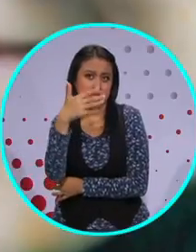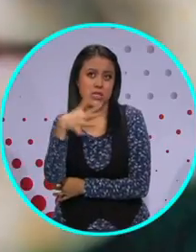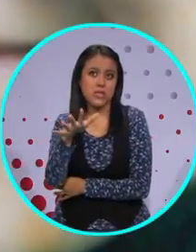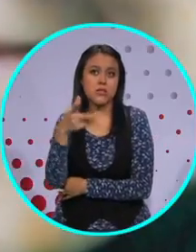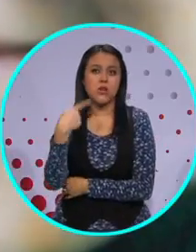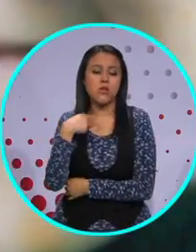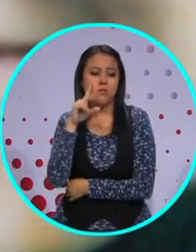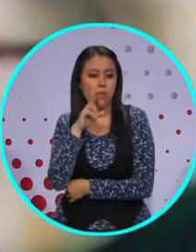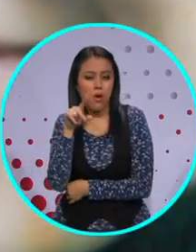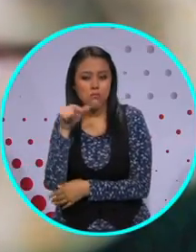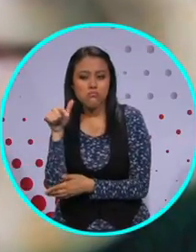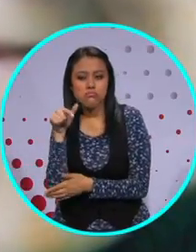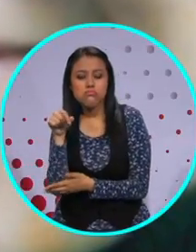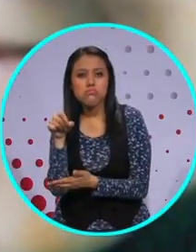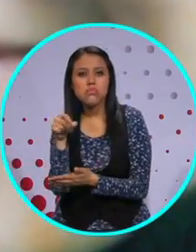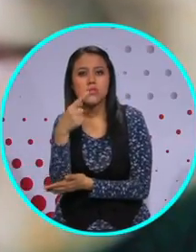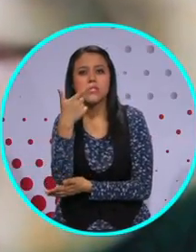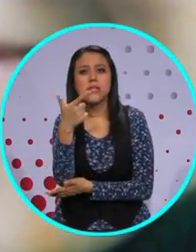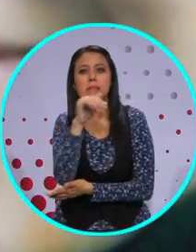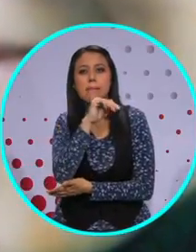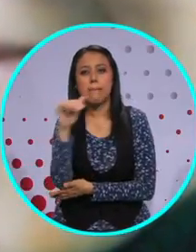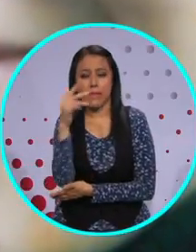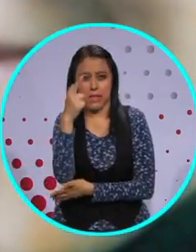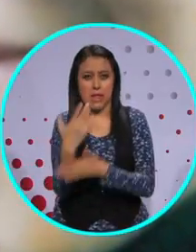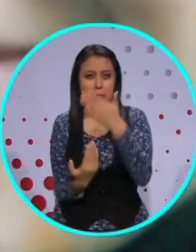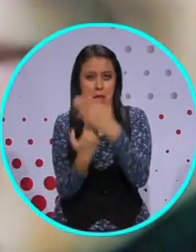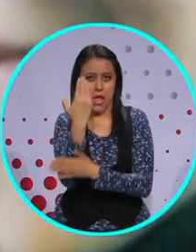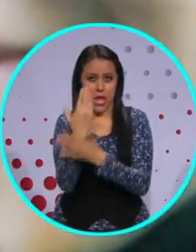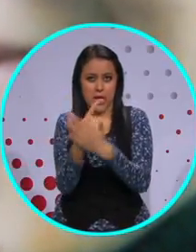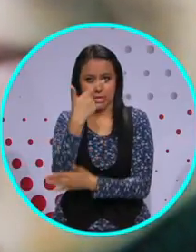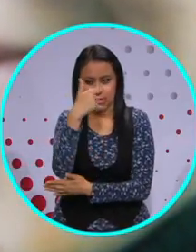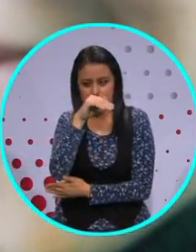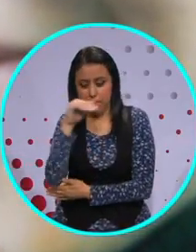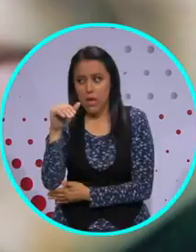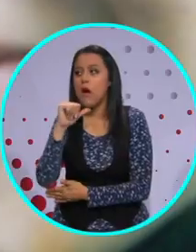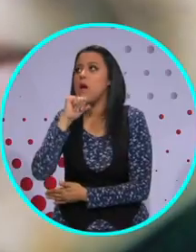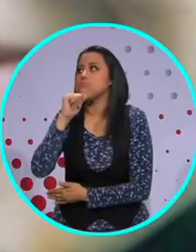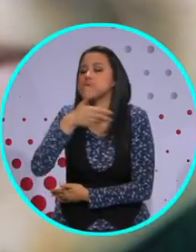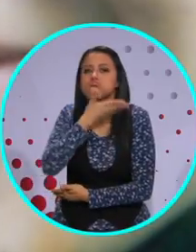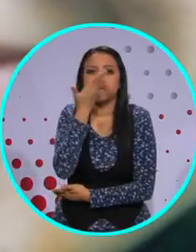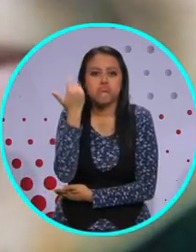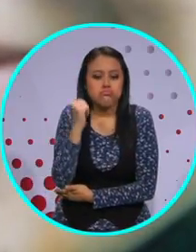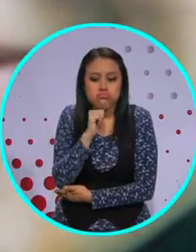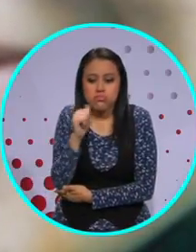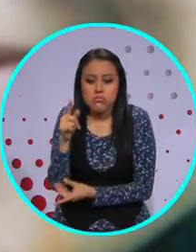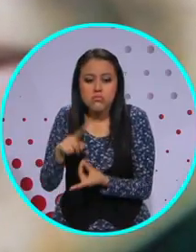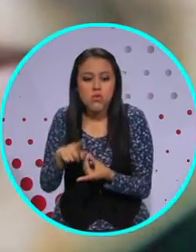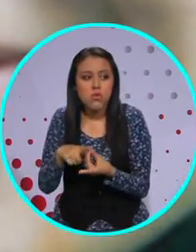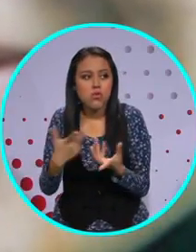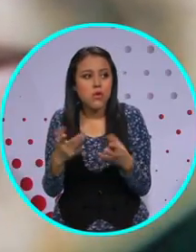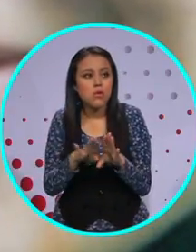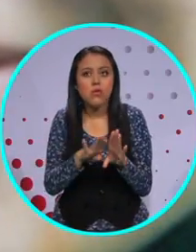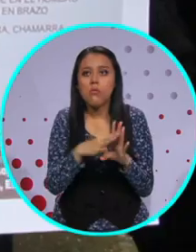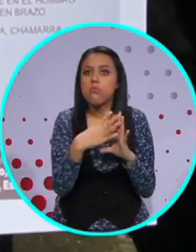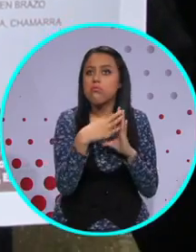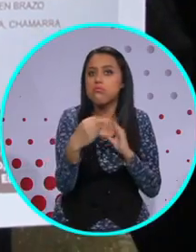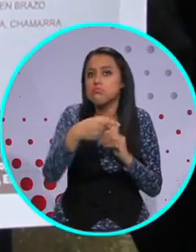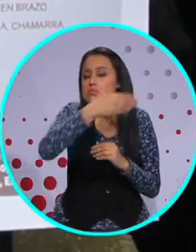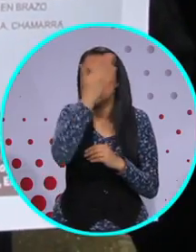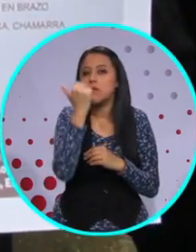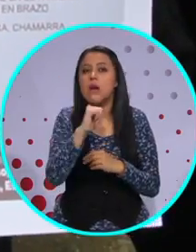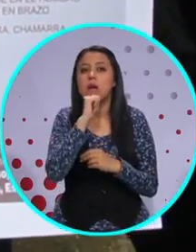vez que la vieron fue a las siete y media de la mañana de ahí ya nadie sabe nada de ella nadie vio cómo desapareció